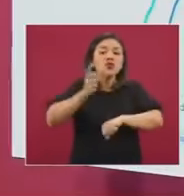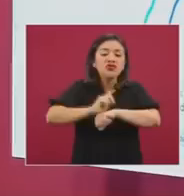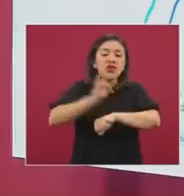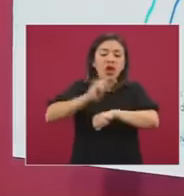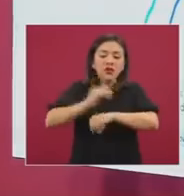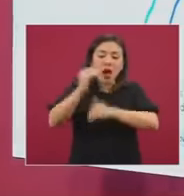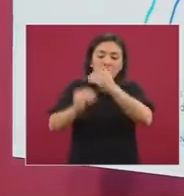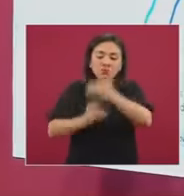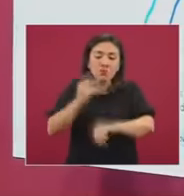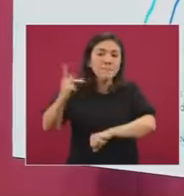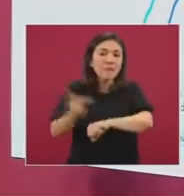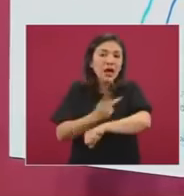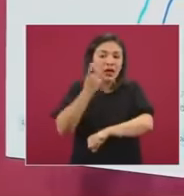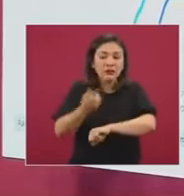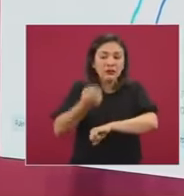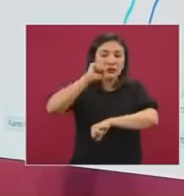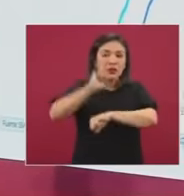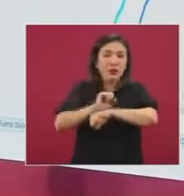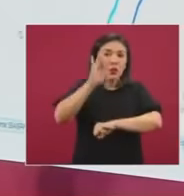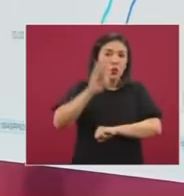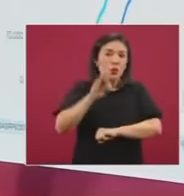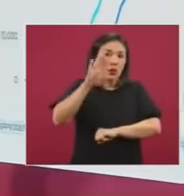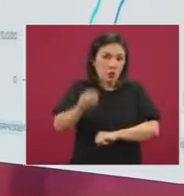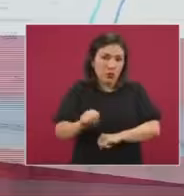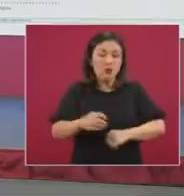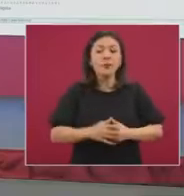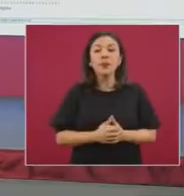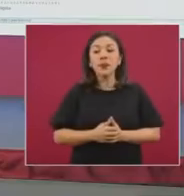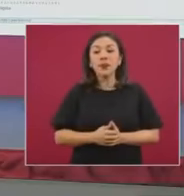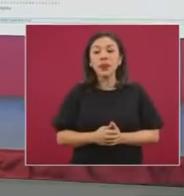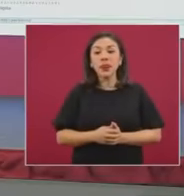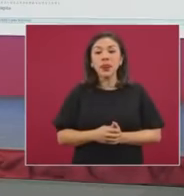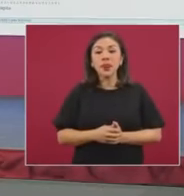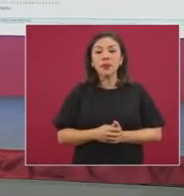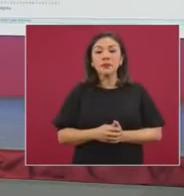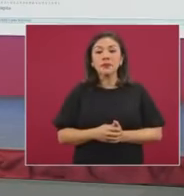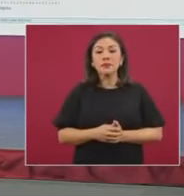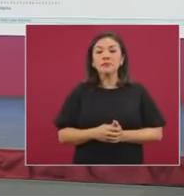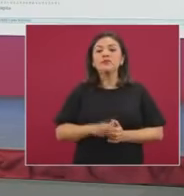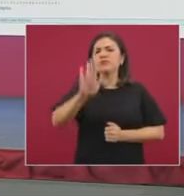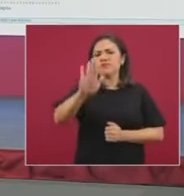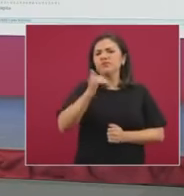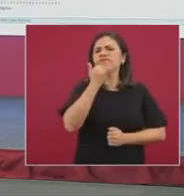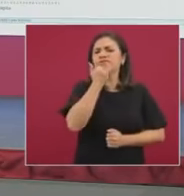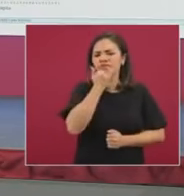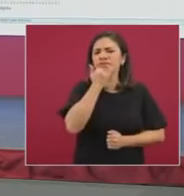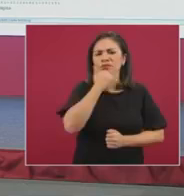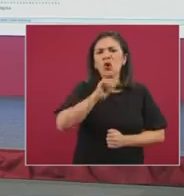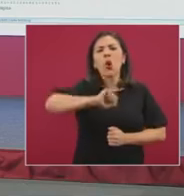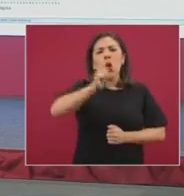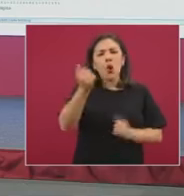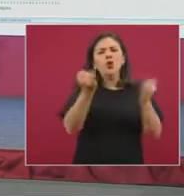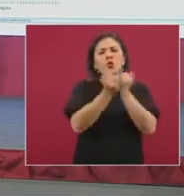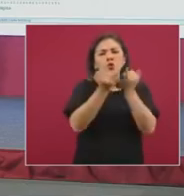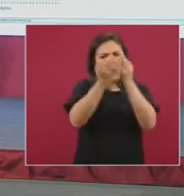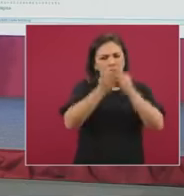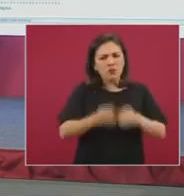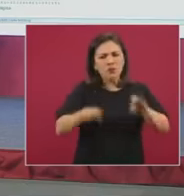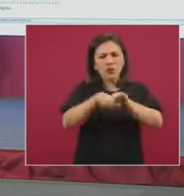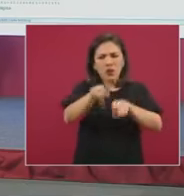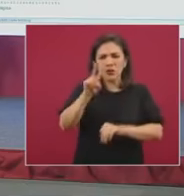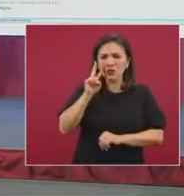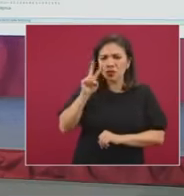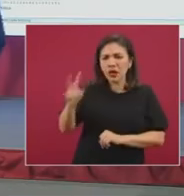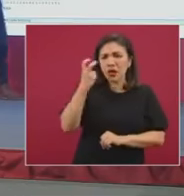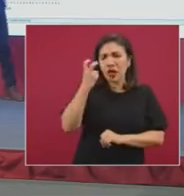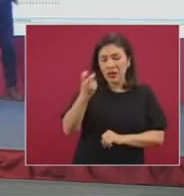que pase de esta semana, que es la semana 49. La siguiente, por favor. Bueno, perdón. El otro dato que también es importante y